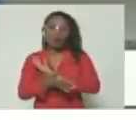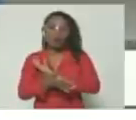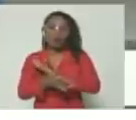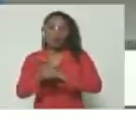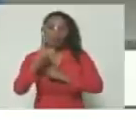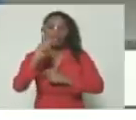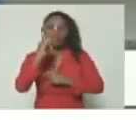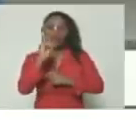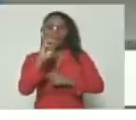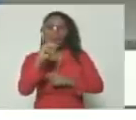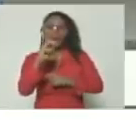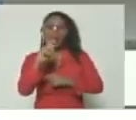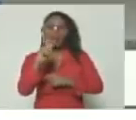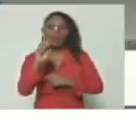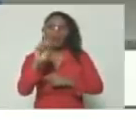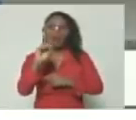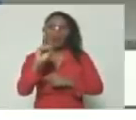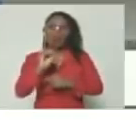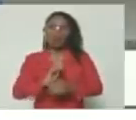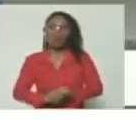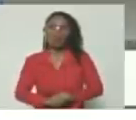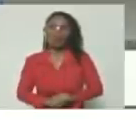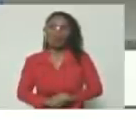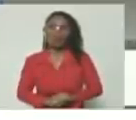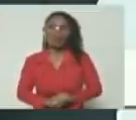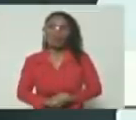Timoteo, diputado Timoteo Zambrano,